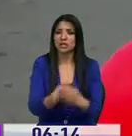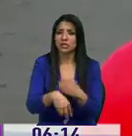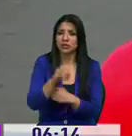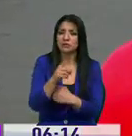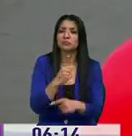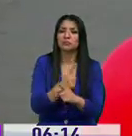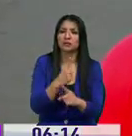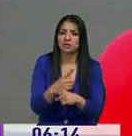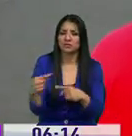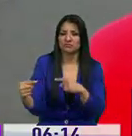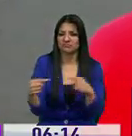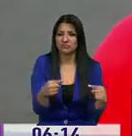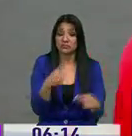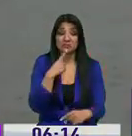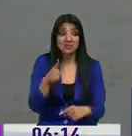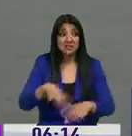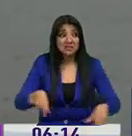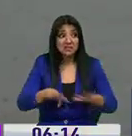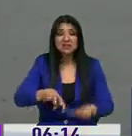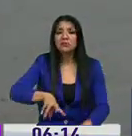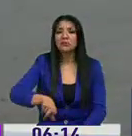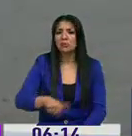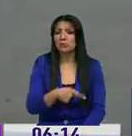el robo de la fe le dice